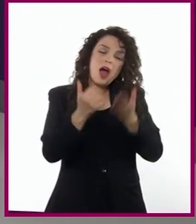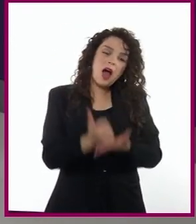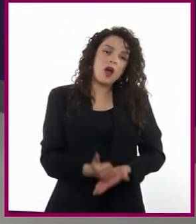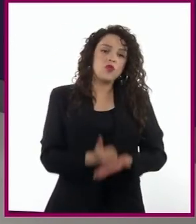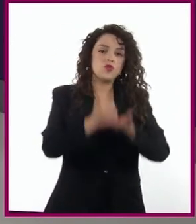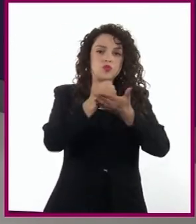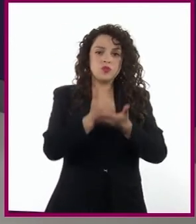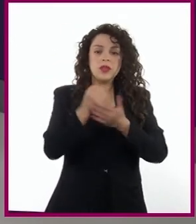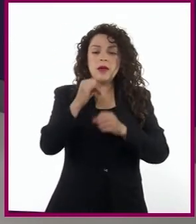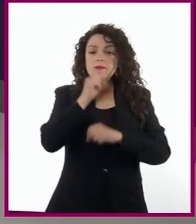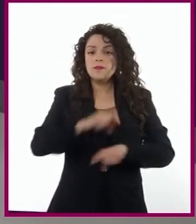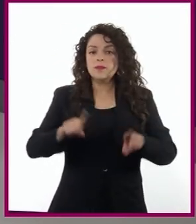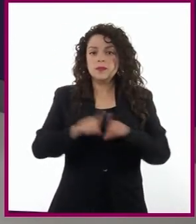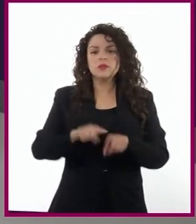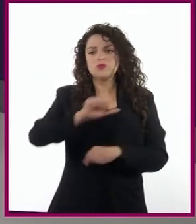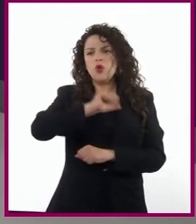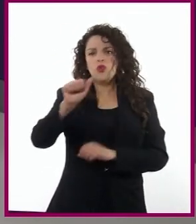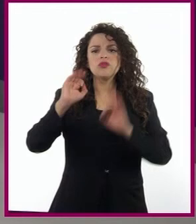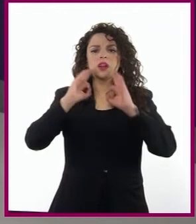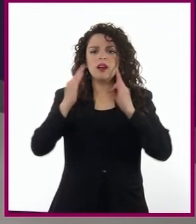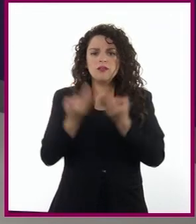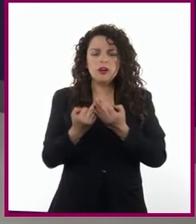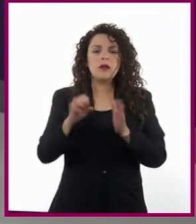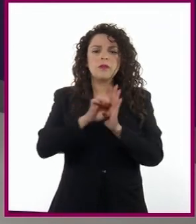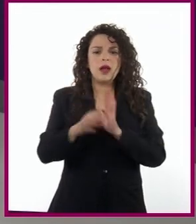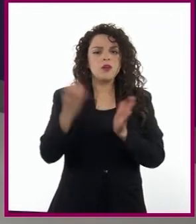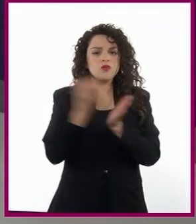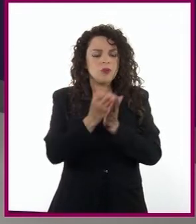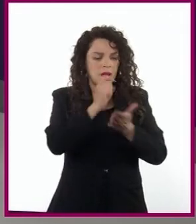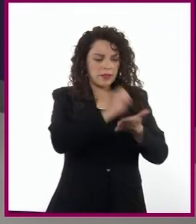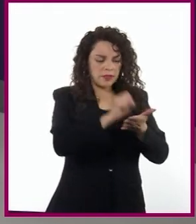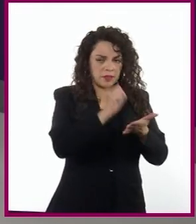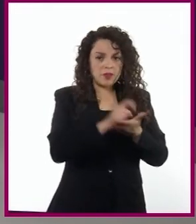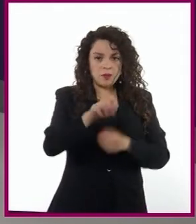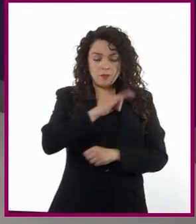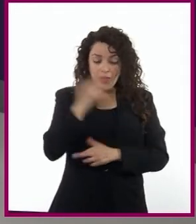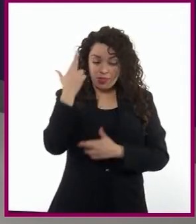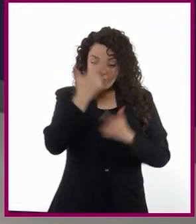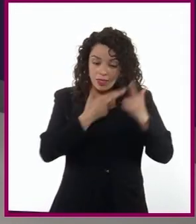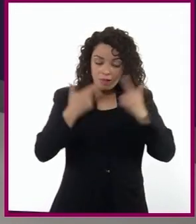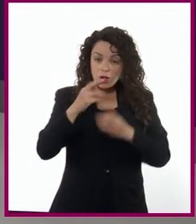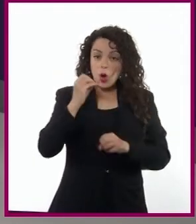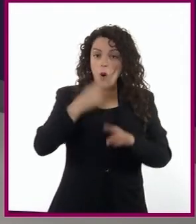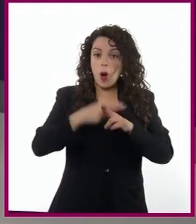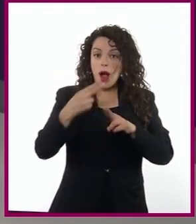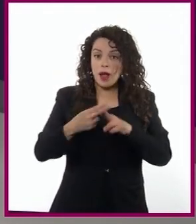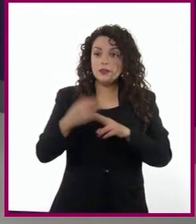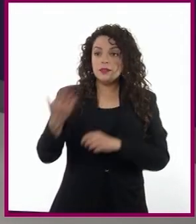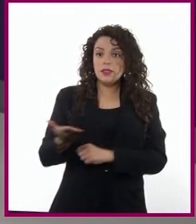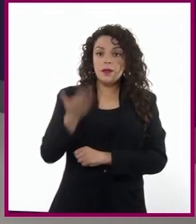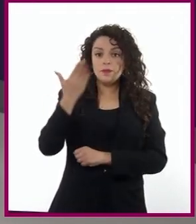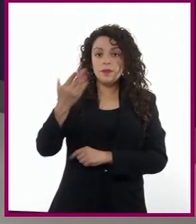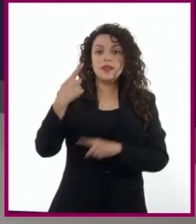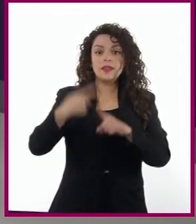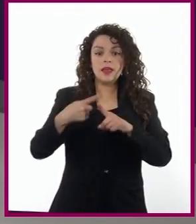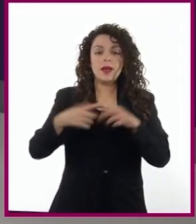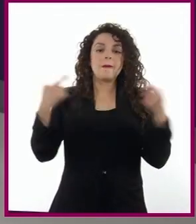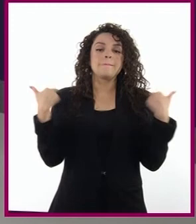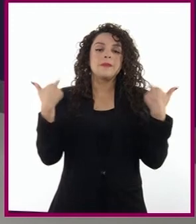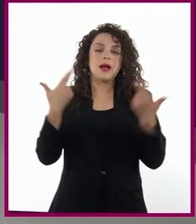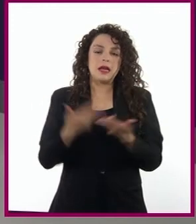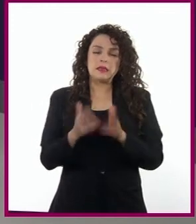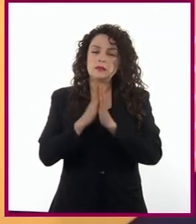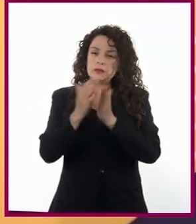además de que pueden verificar otras fuentes como sus apuntes o notas e incluso solicitar retroalimentación a sus maestras